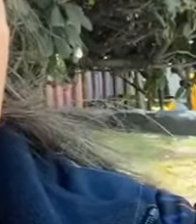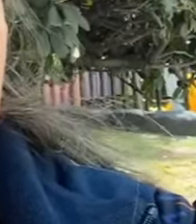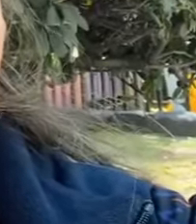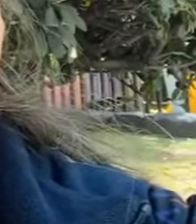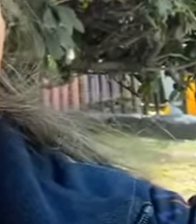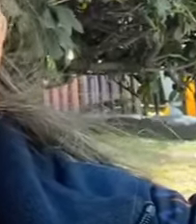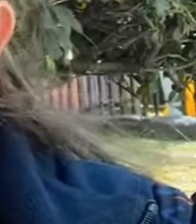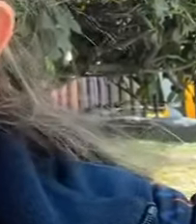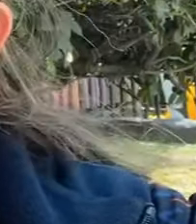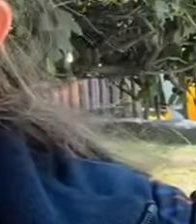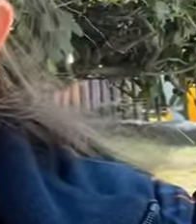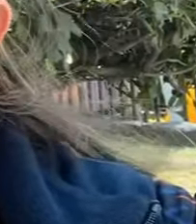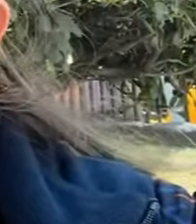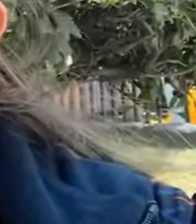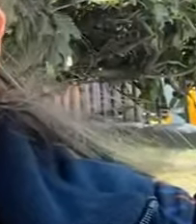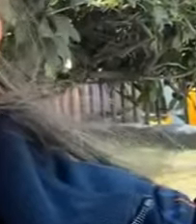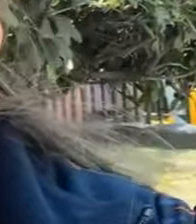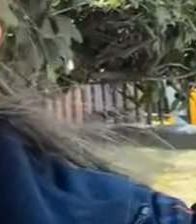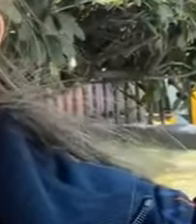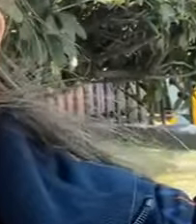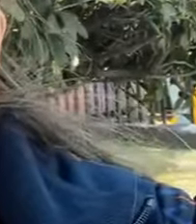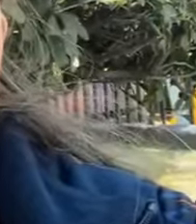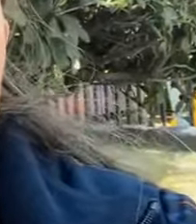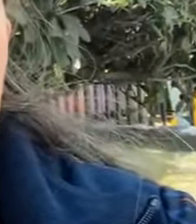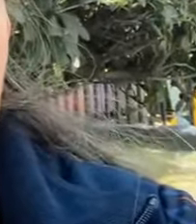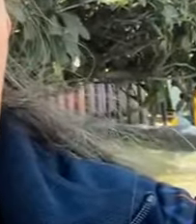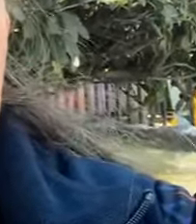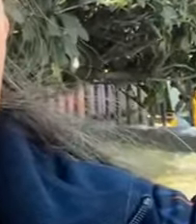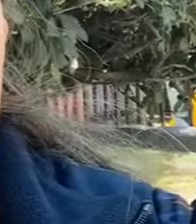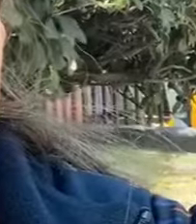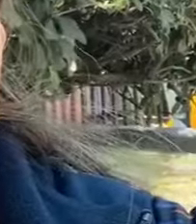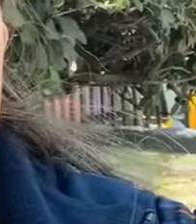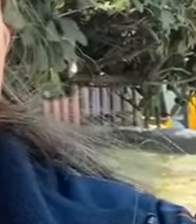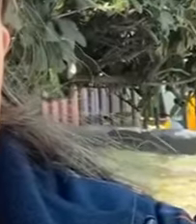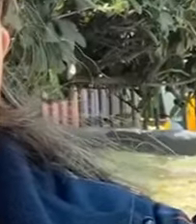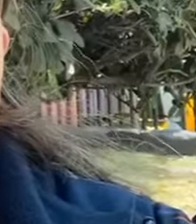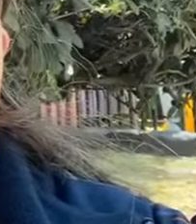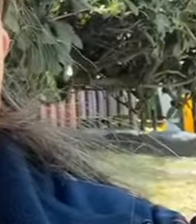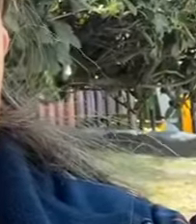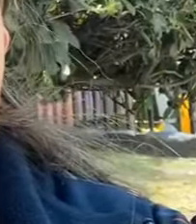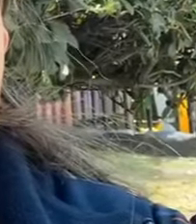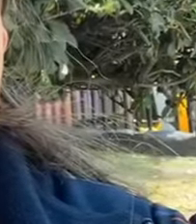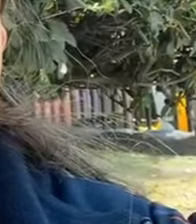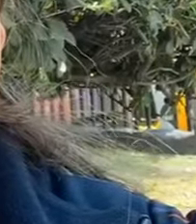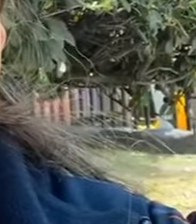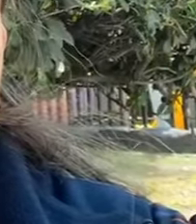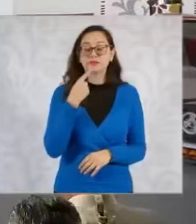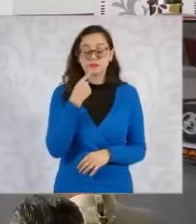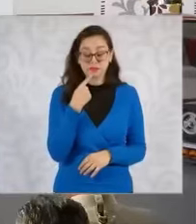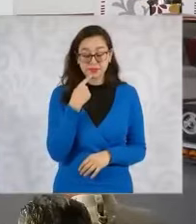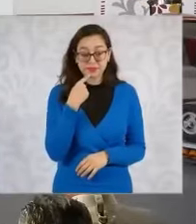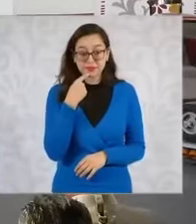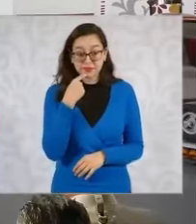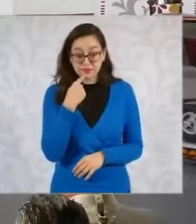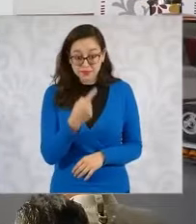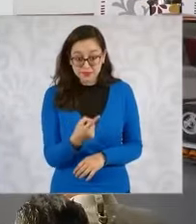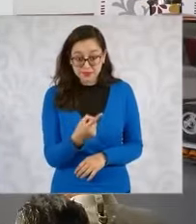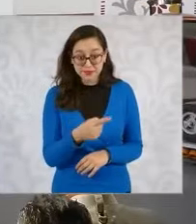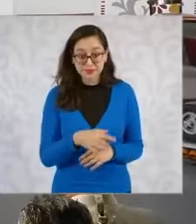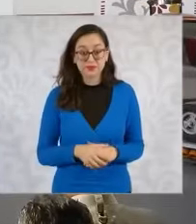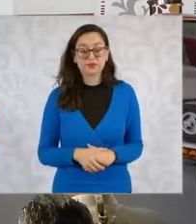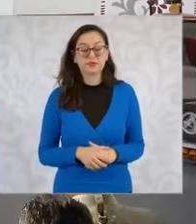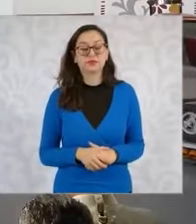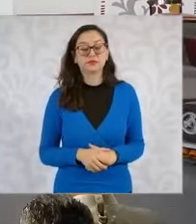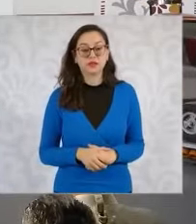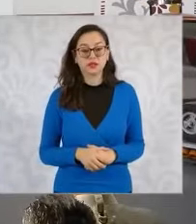Tijuana, en donde pues el segundo tirador lo protegió inmediatamente a través del CISEN. Entre las órdenes de